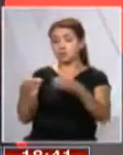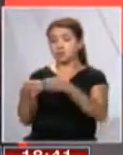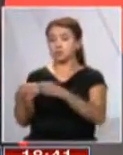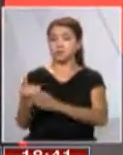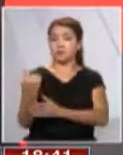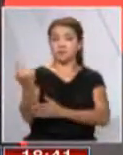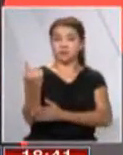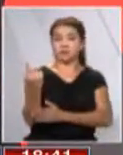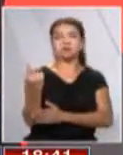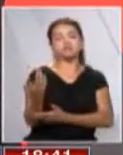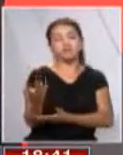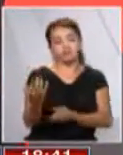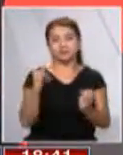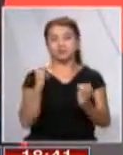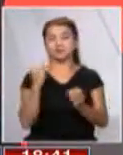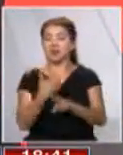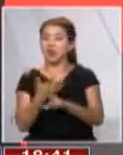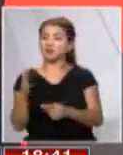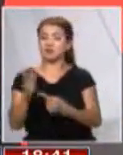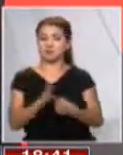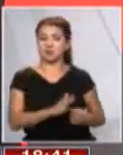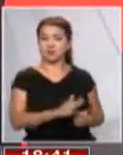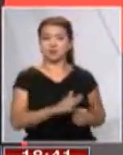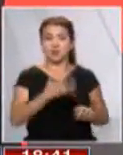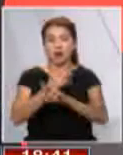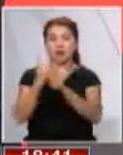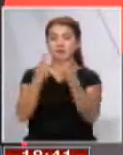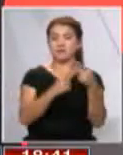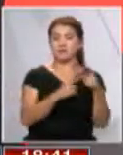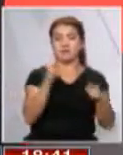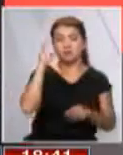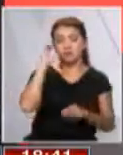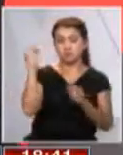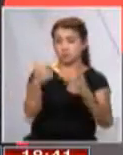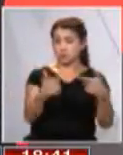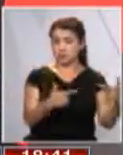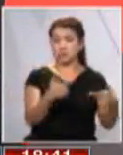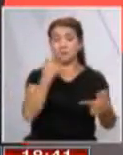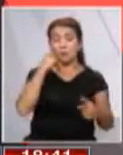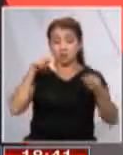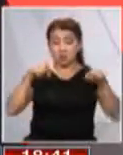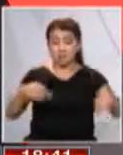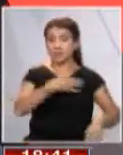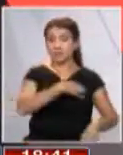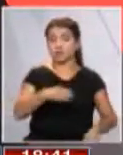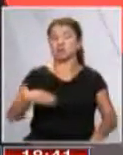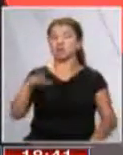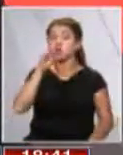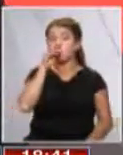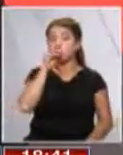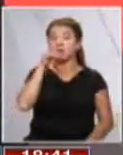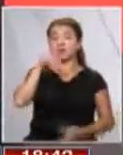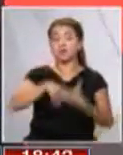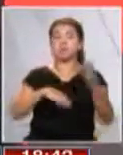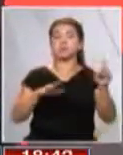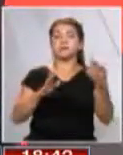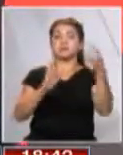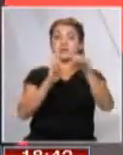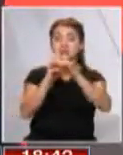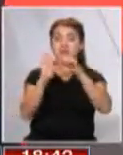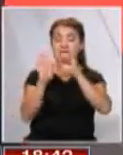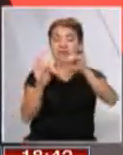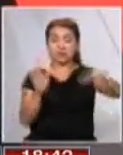aquí hay hubo una discriminación aquí hay una diversidad política pero esa diversidad política cuando este gobierno habla de sus principales lemas de la